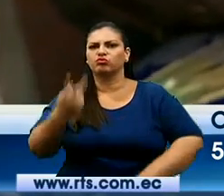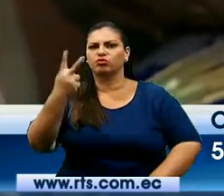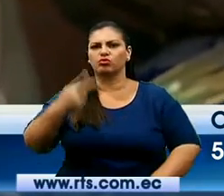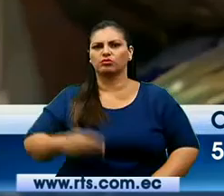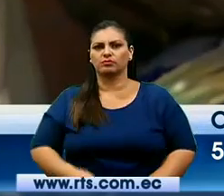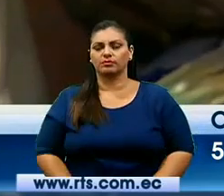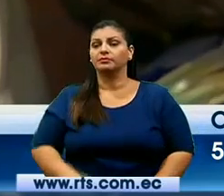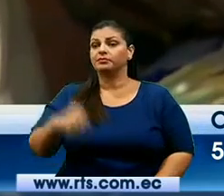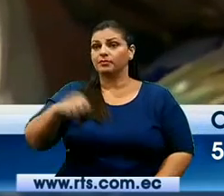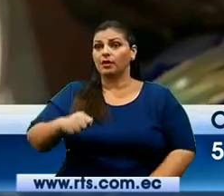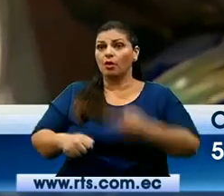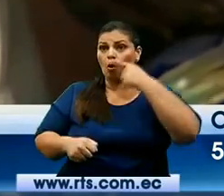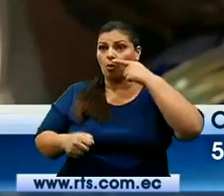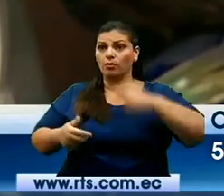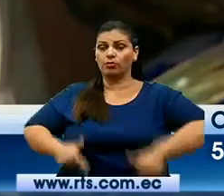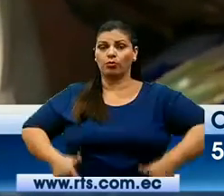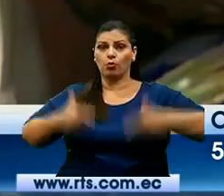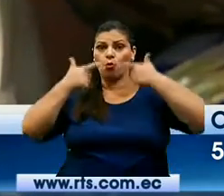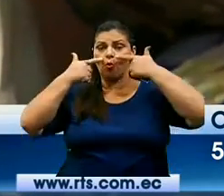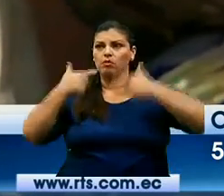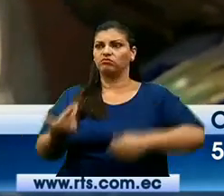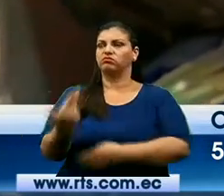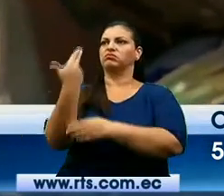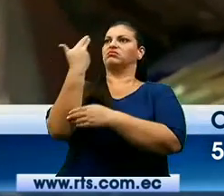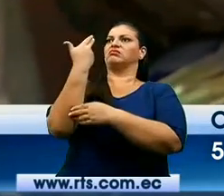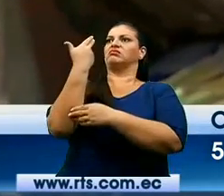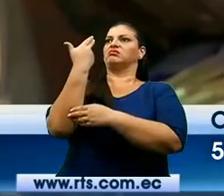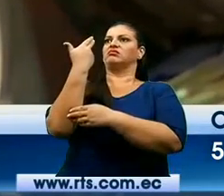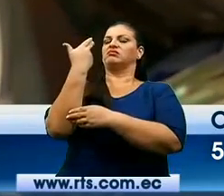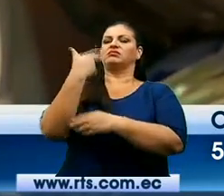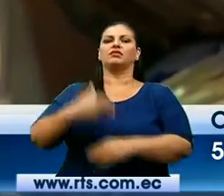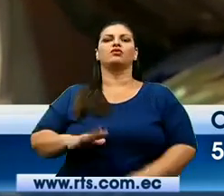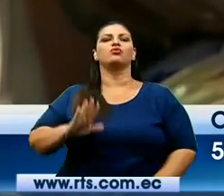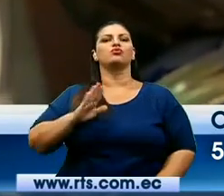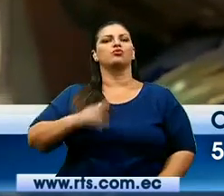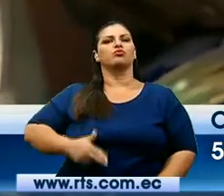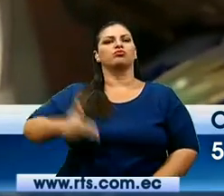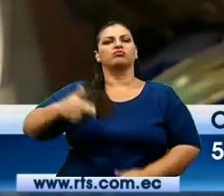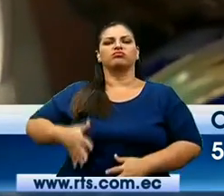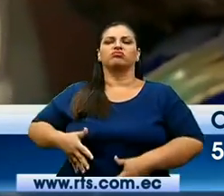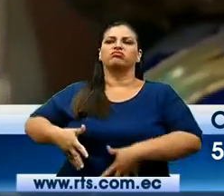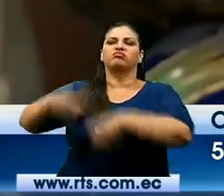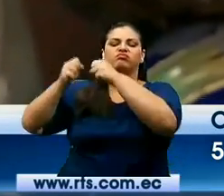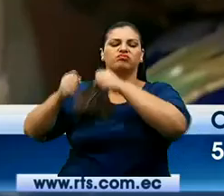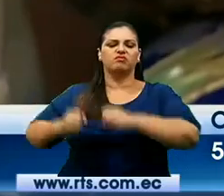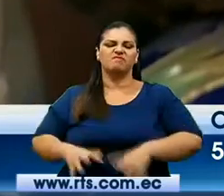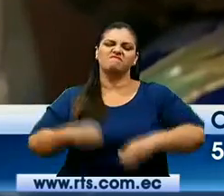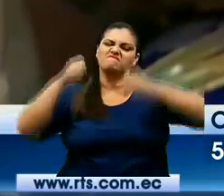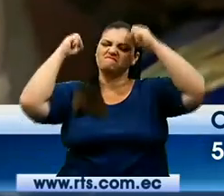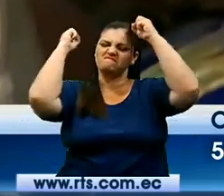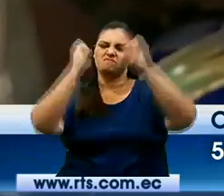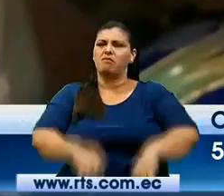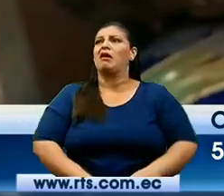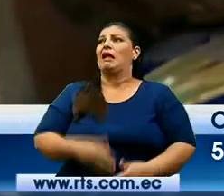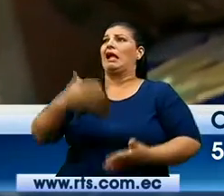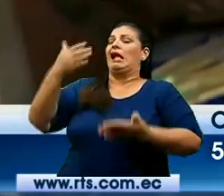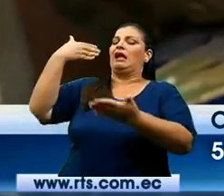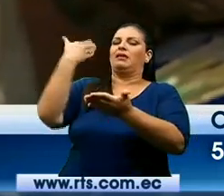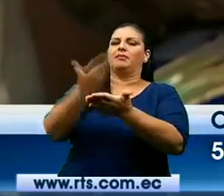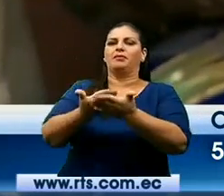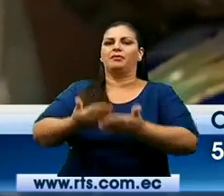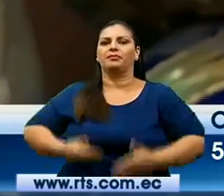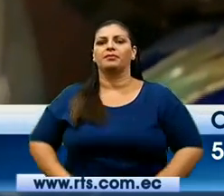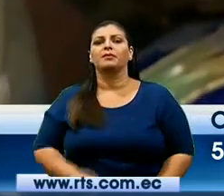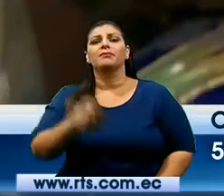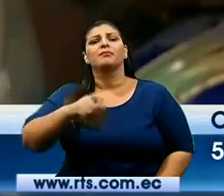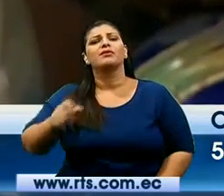¿no? Justo cuando salió lo habían cogido el man de una vez, le quitaron el arma. Lo tiraron patas arriba y habían sido cinco personas que venían a asaltar ahí y